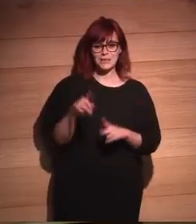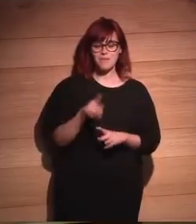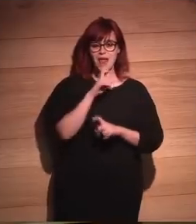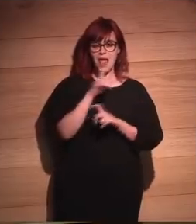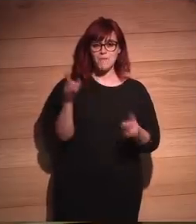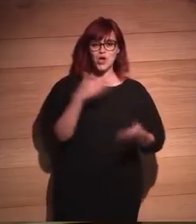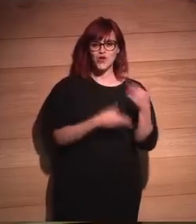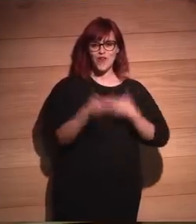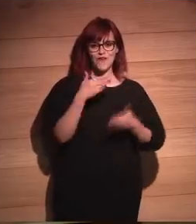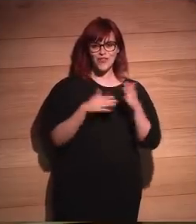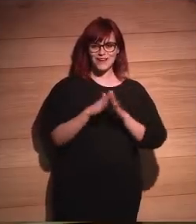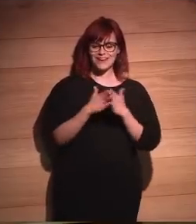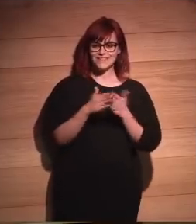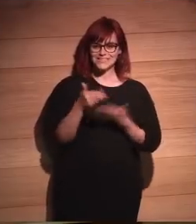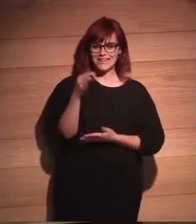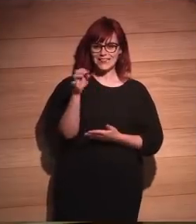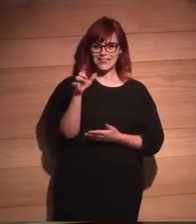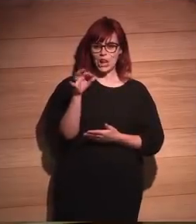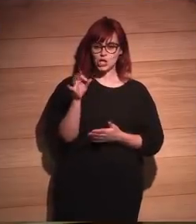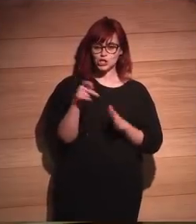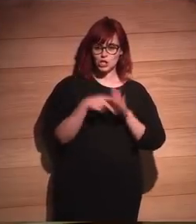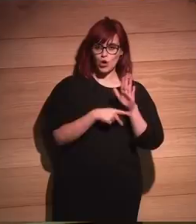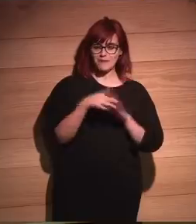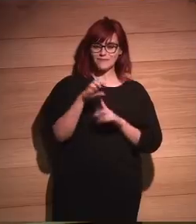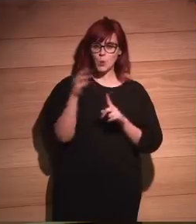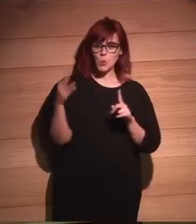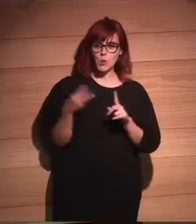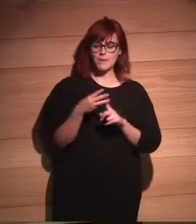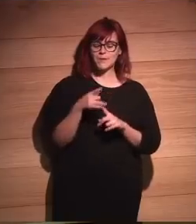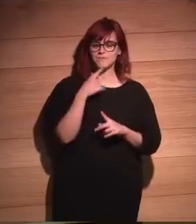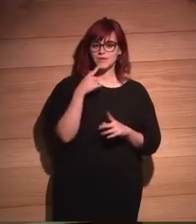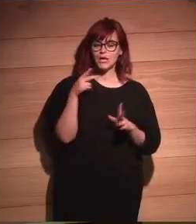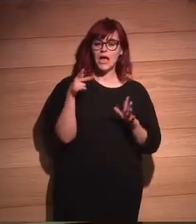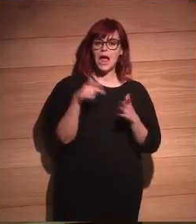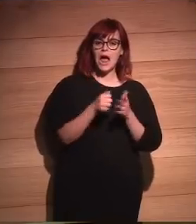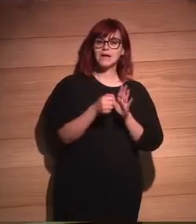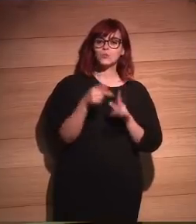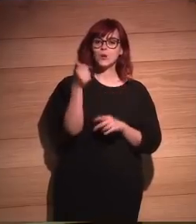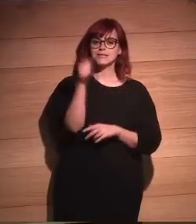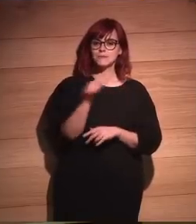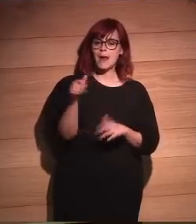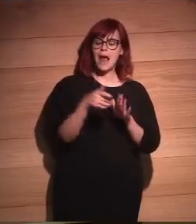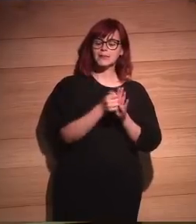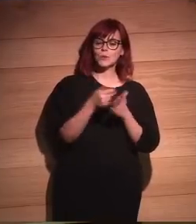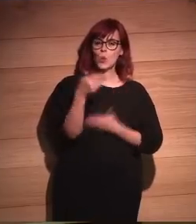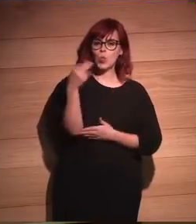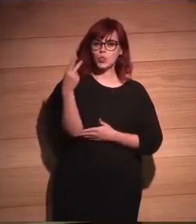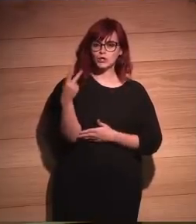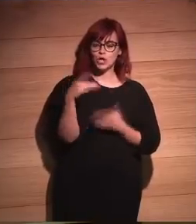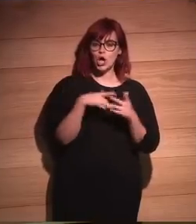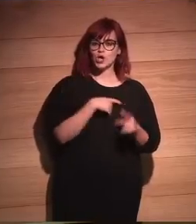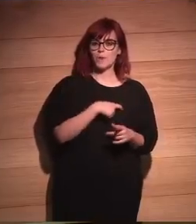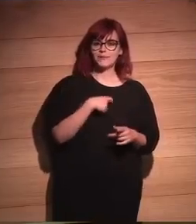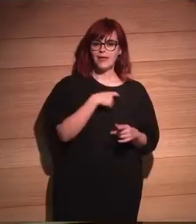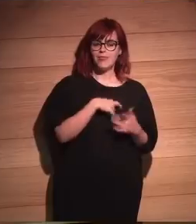llamada a colaboraciones en la revista Telos. Tenéis las normas en la web, publicamos 2 artículos semanales en la web, los valora el